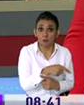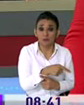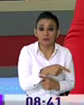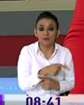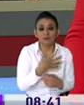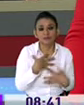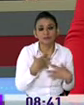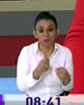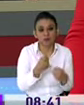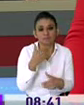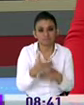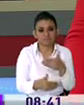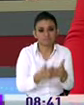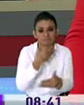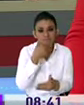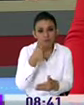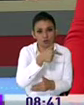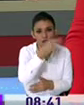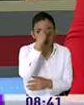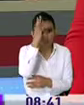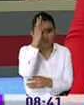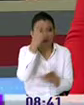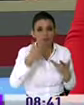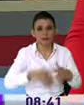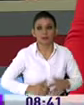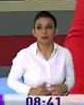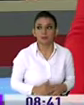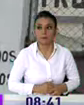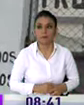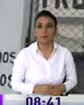recupera favorablemente de sus heridas en una casa de salud.